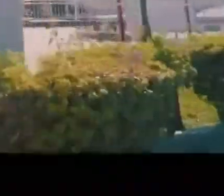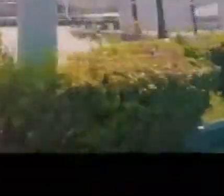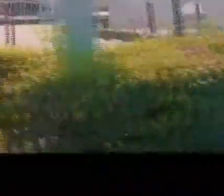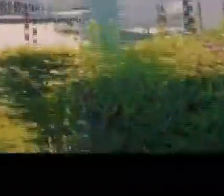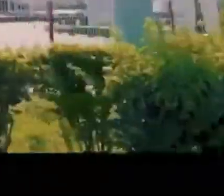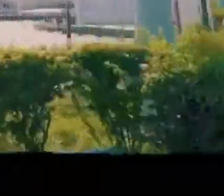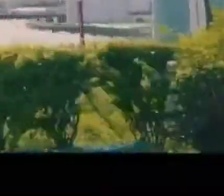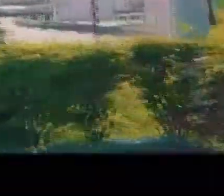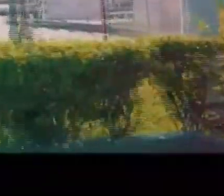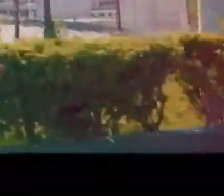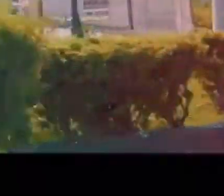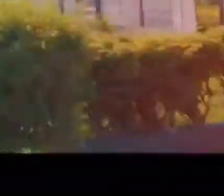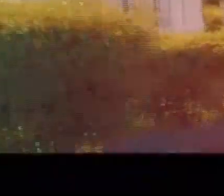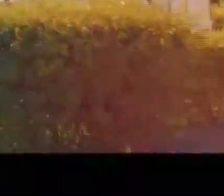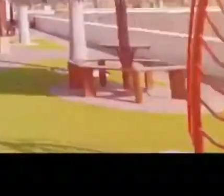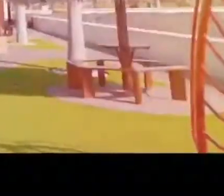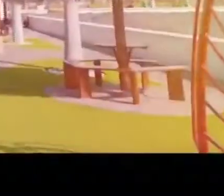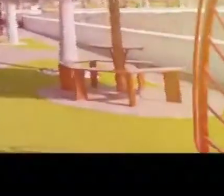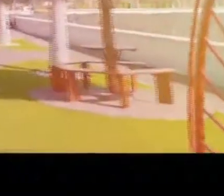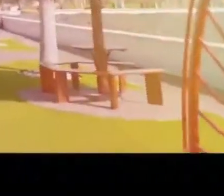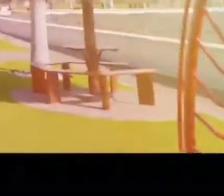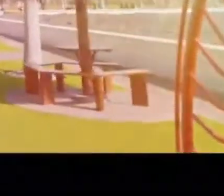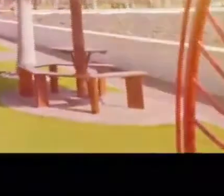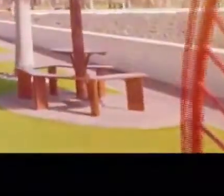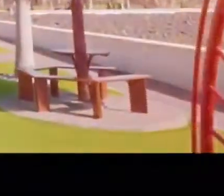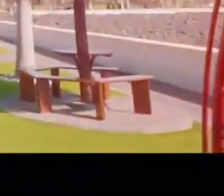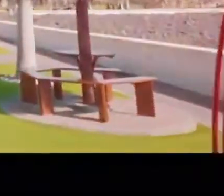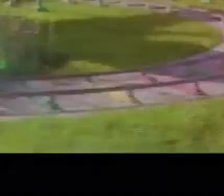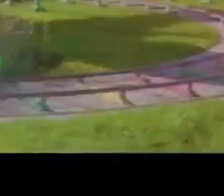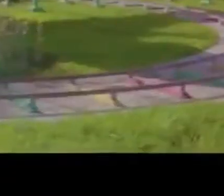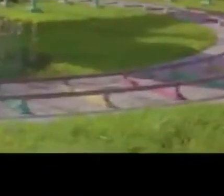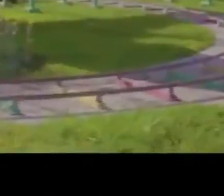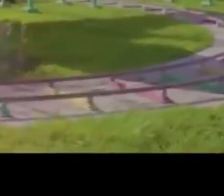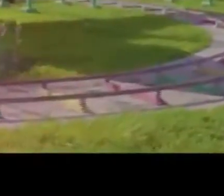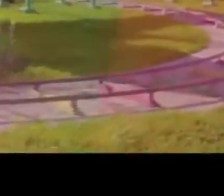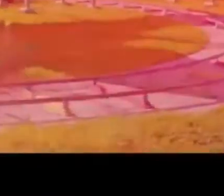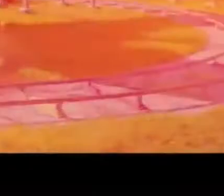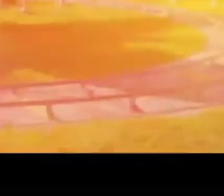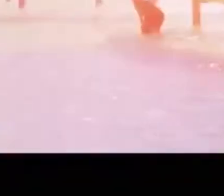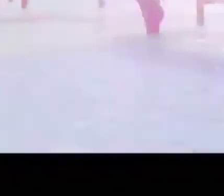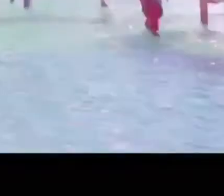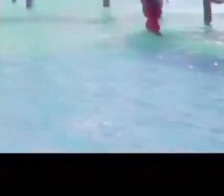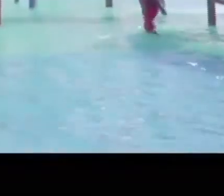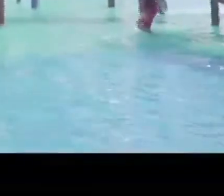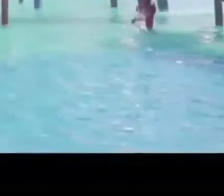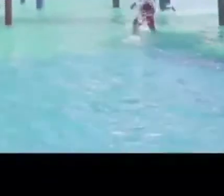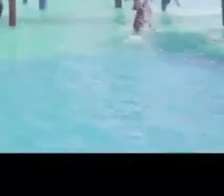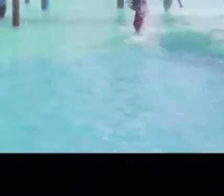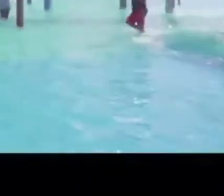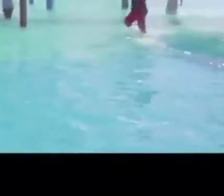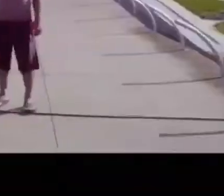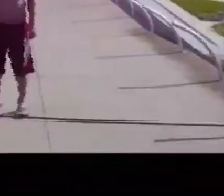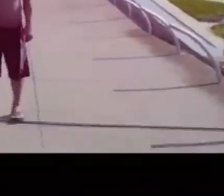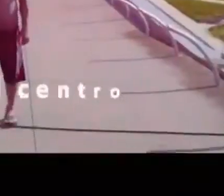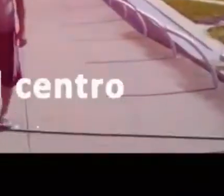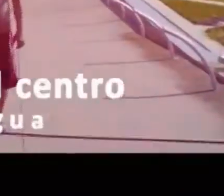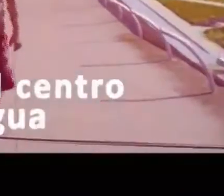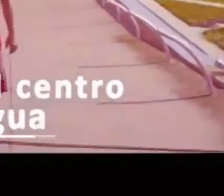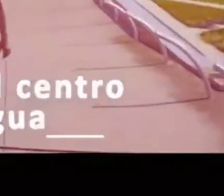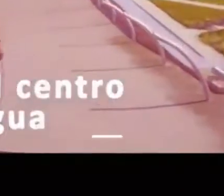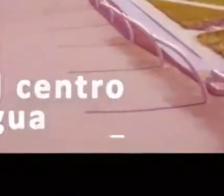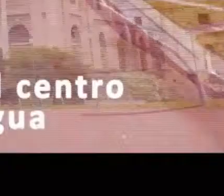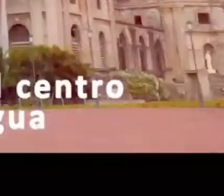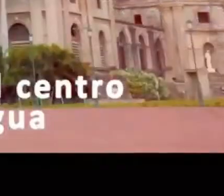Salvador Allende, un complejo turístico con una amplia variedad de servicios. Continúa al Paseo Solotlán,